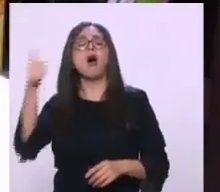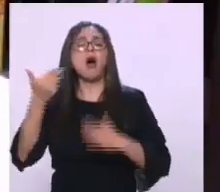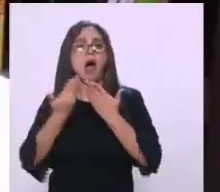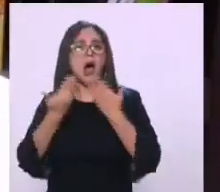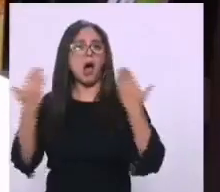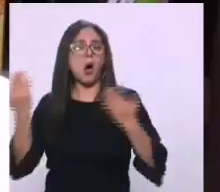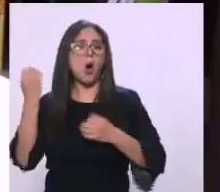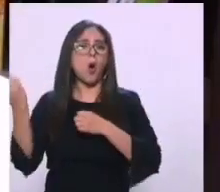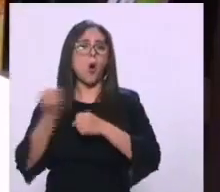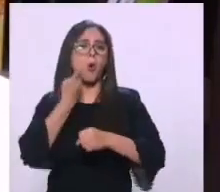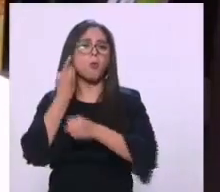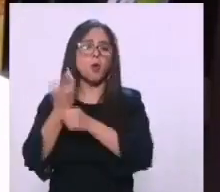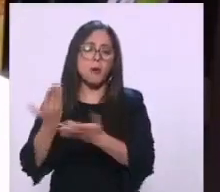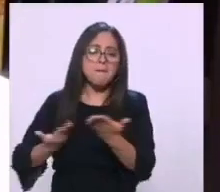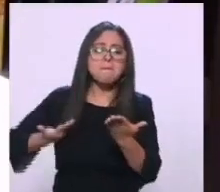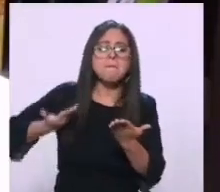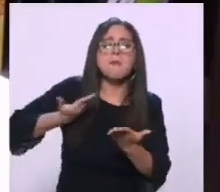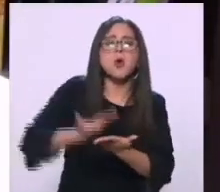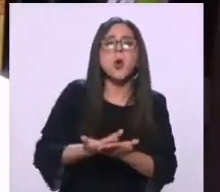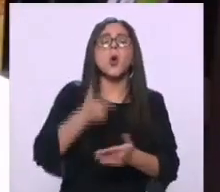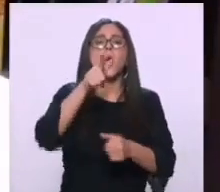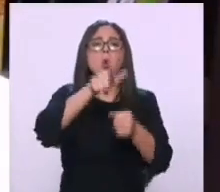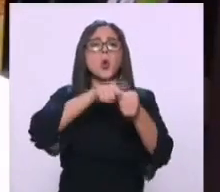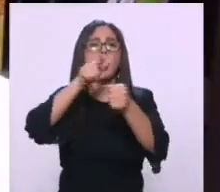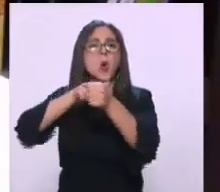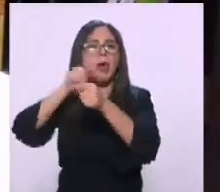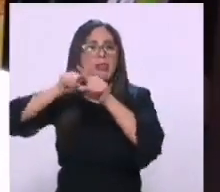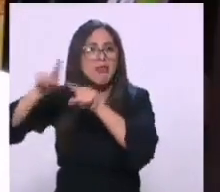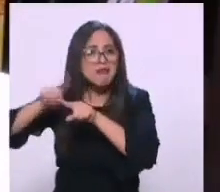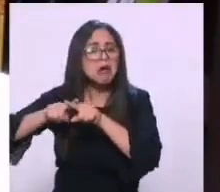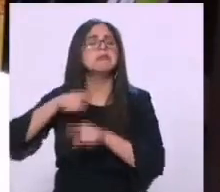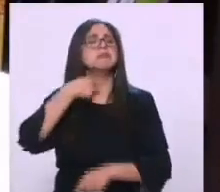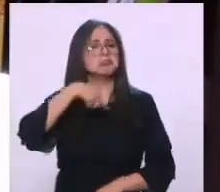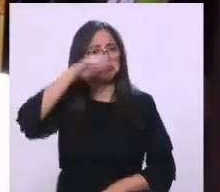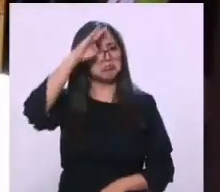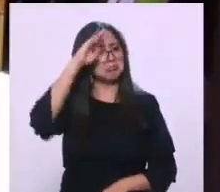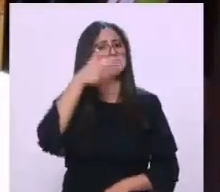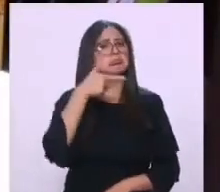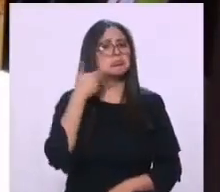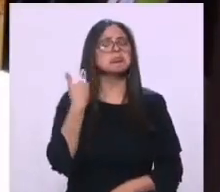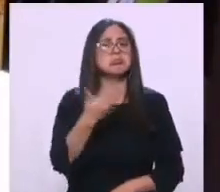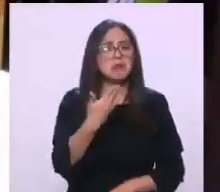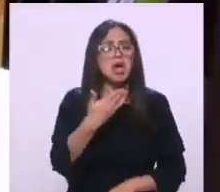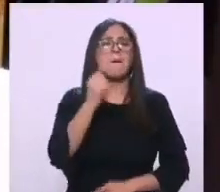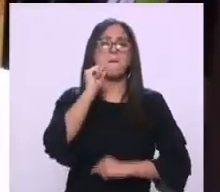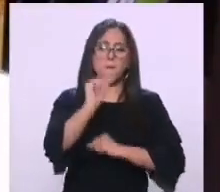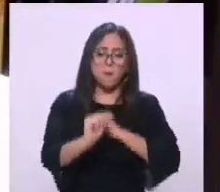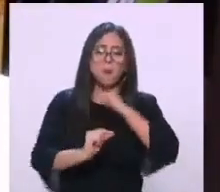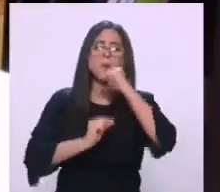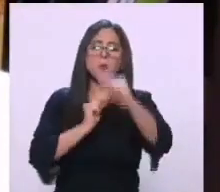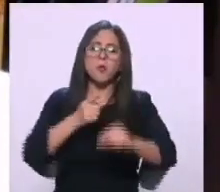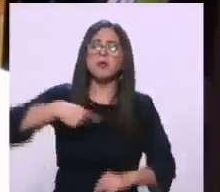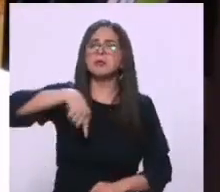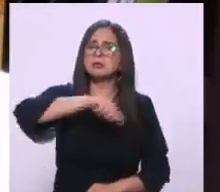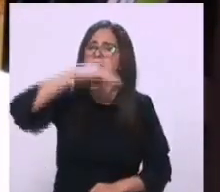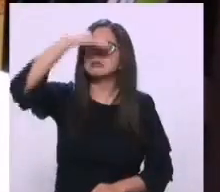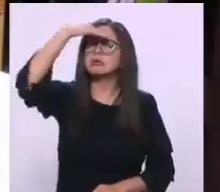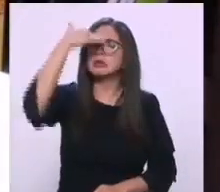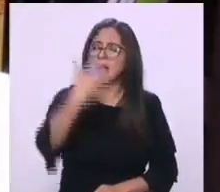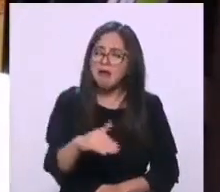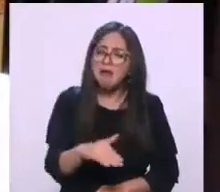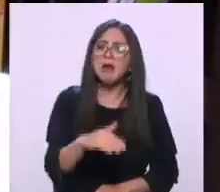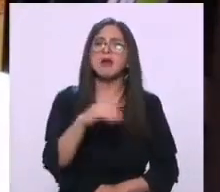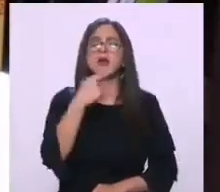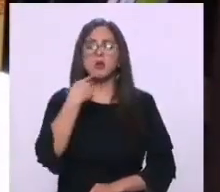muy adecuada, muy original, y pues ahí vamos avanzando en todo este procedimiento que hasta donde